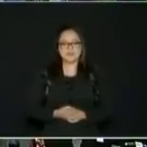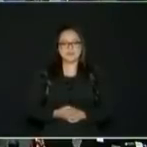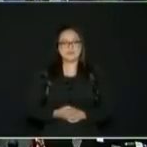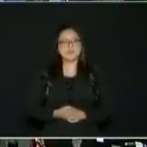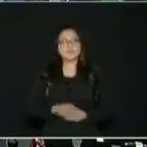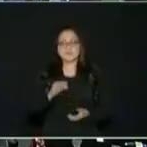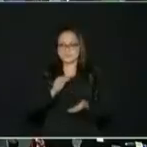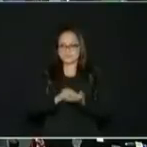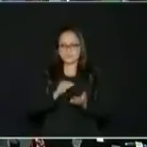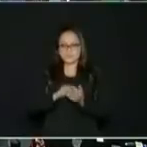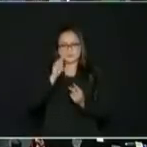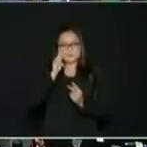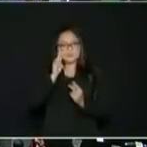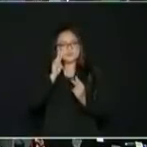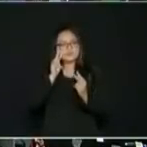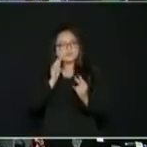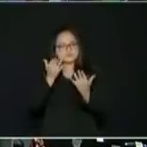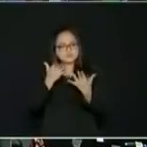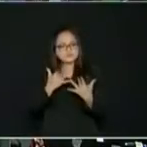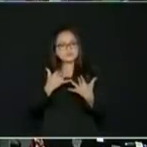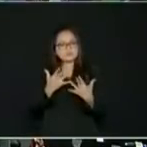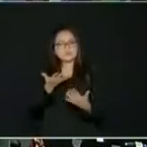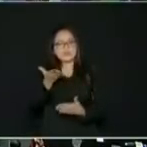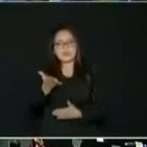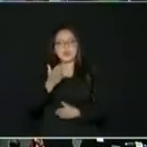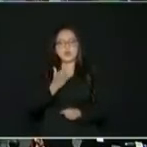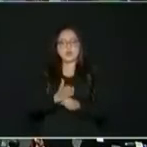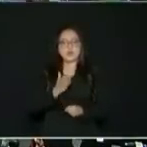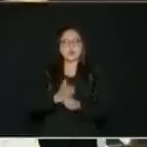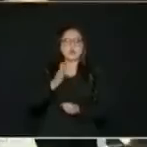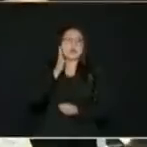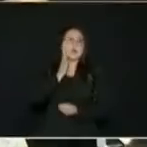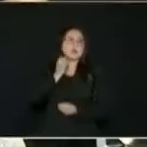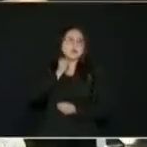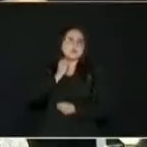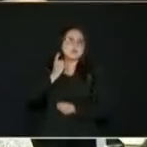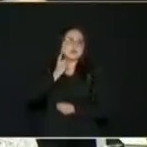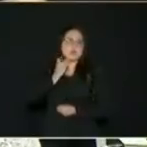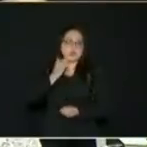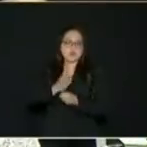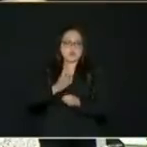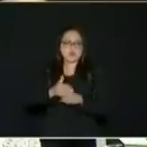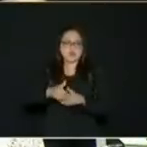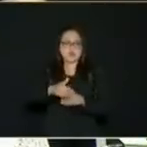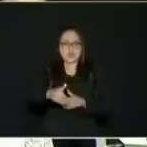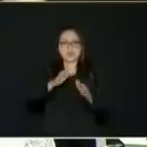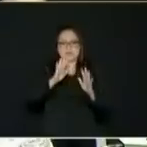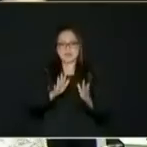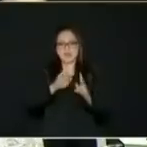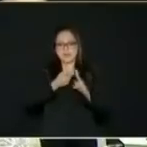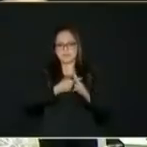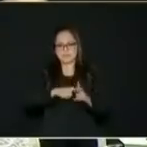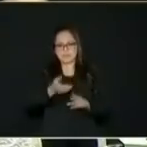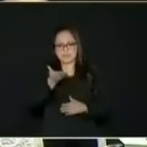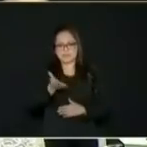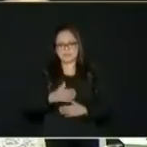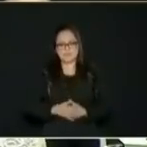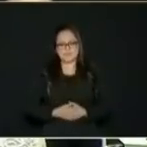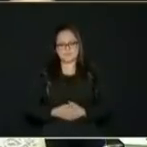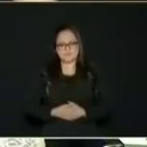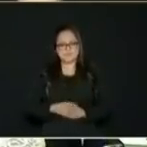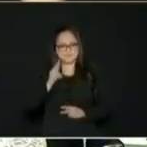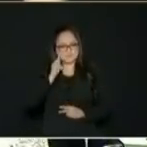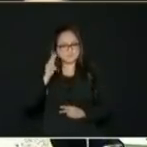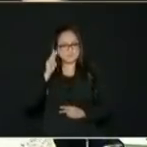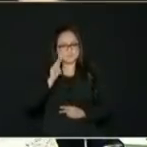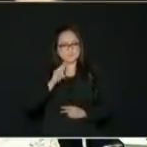Seguimos viendo imágenes de el Congreso de la Unión de San Lázaro. En un momento, seguramente, ahí está. Vamos a guardar unos